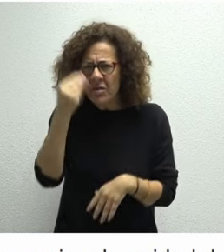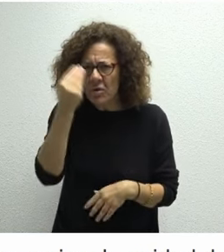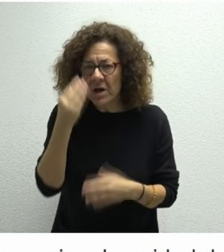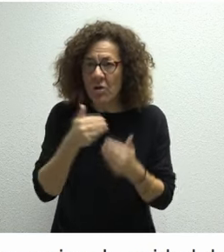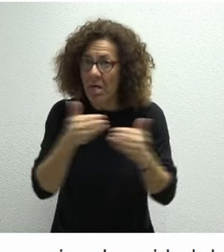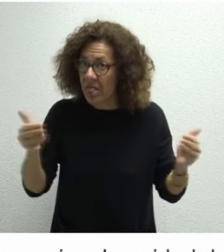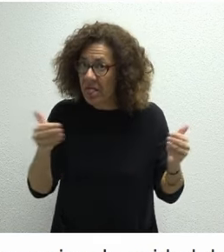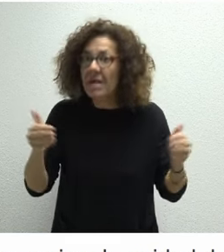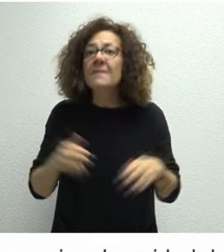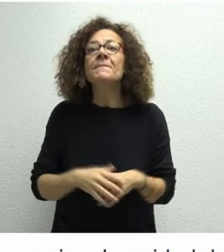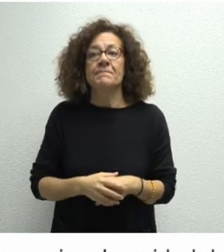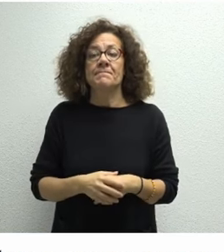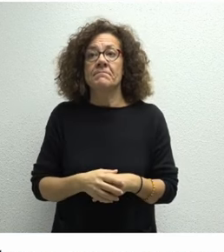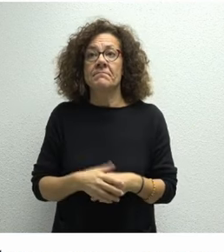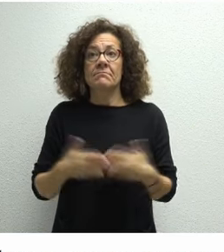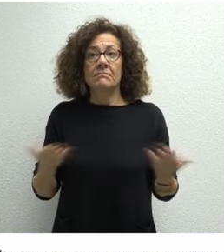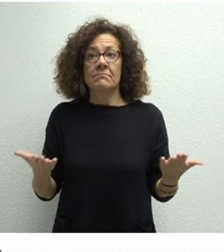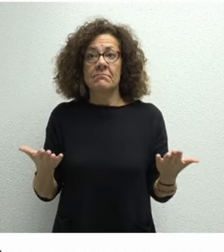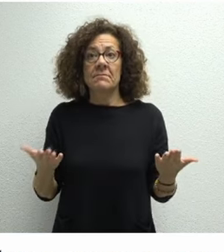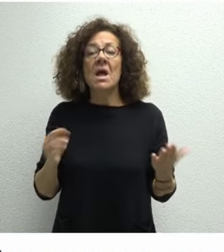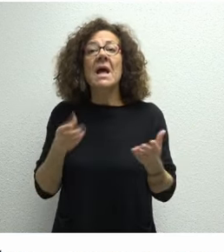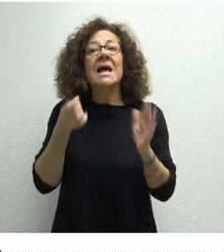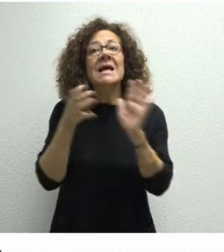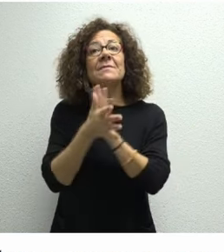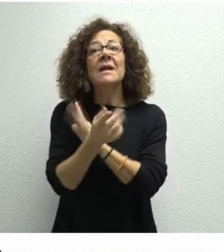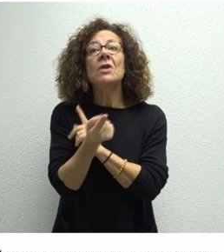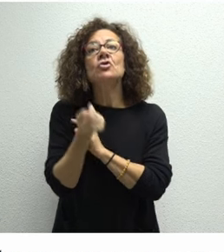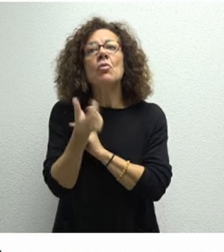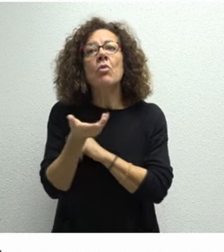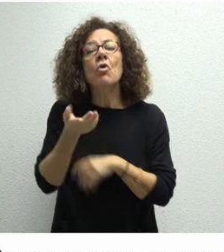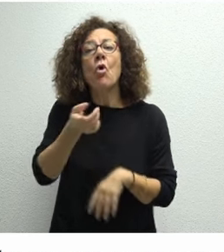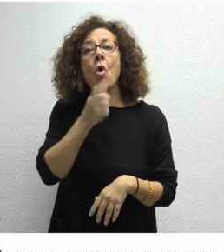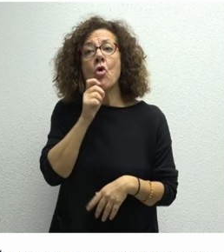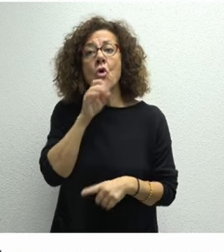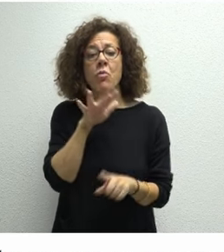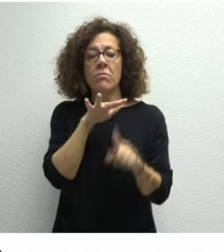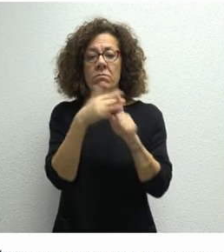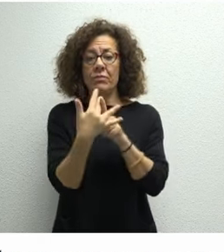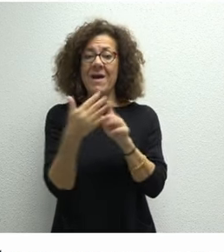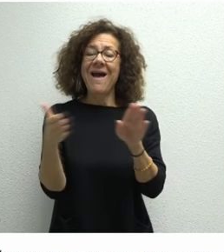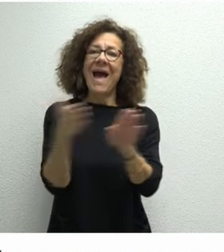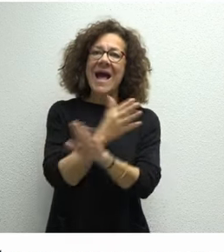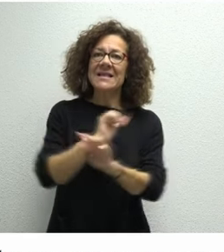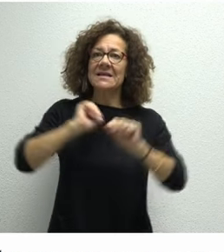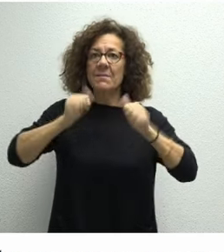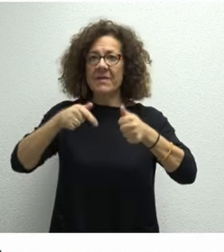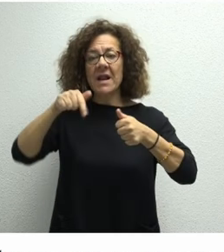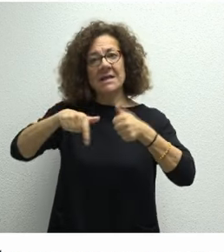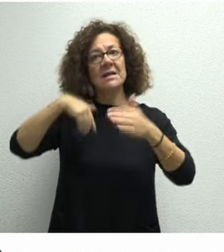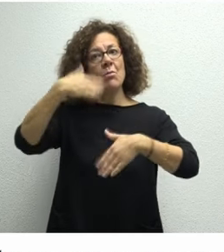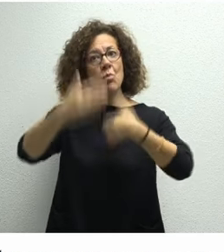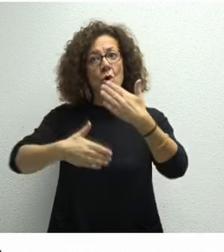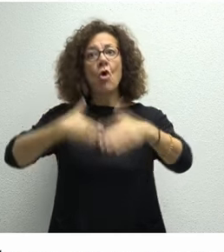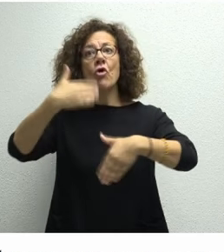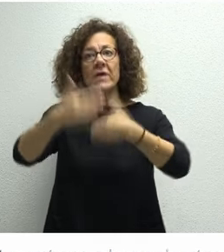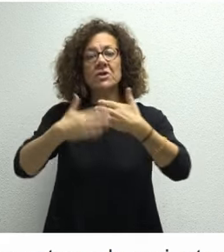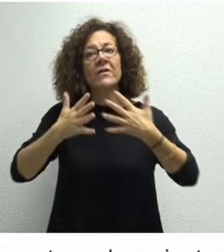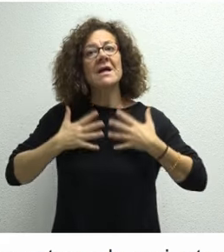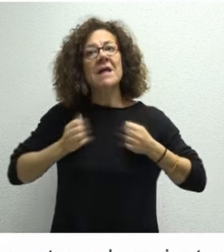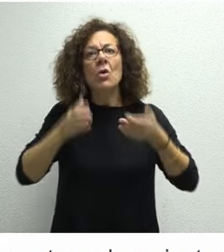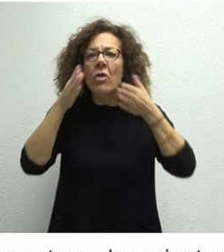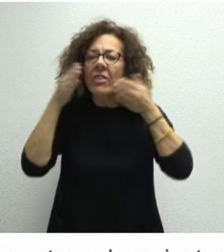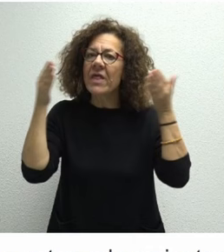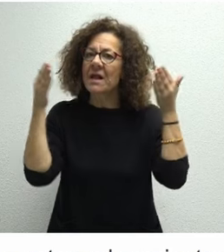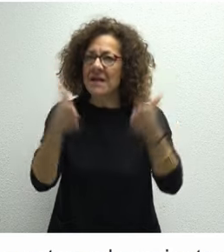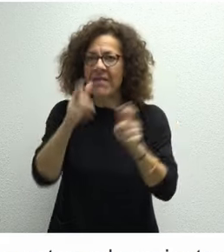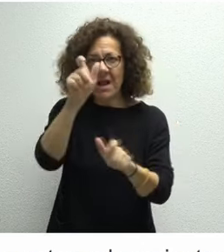e y Bueno contaros un poco eh Cómo era el escenario antes de que empezáramos todo este proceso de de salud centrada